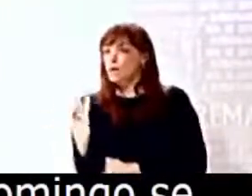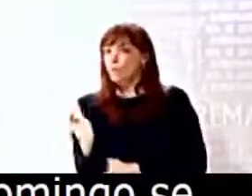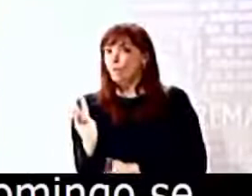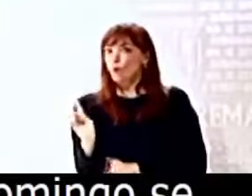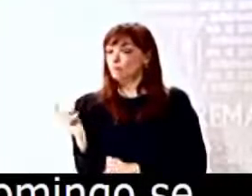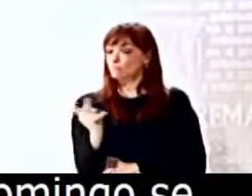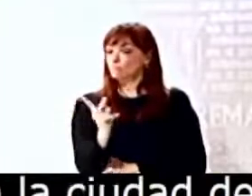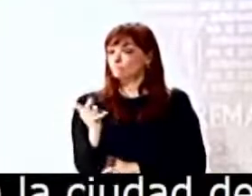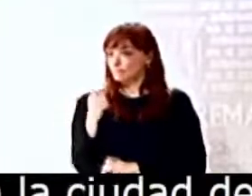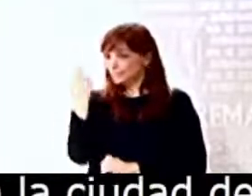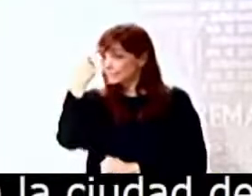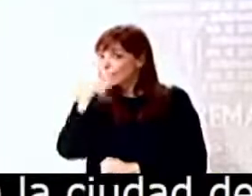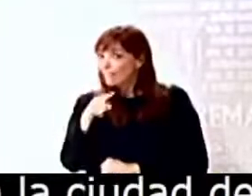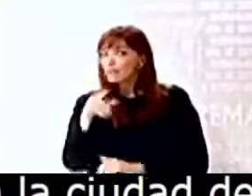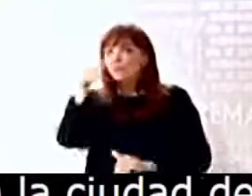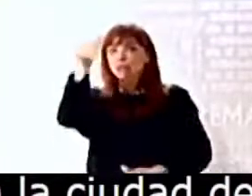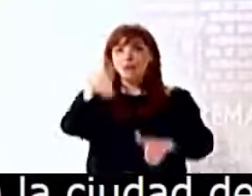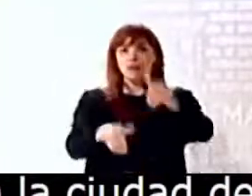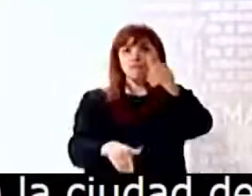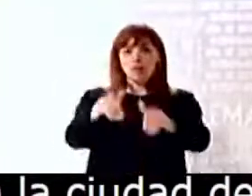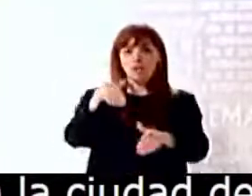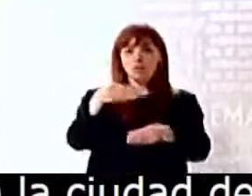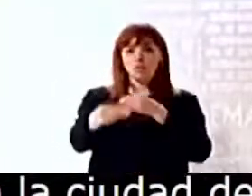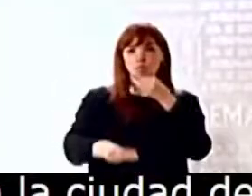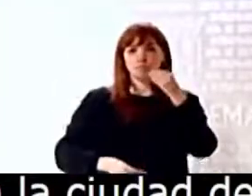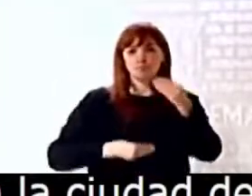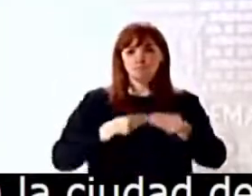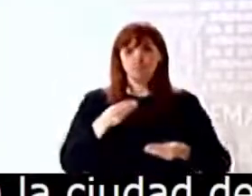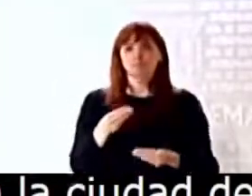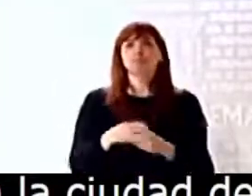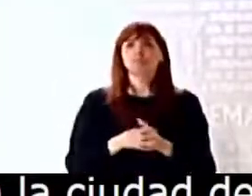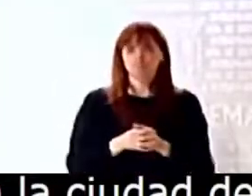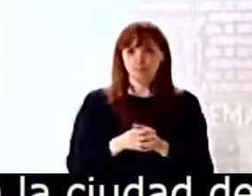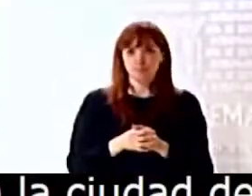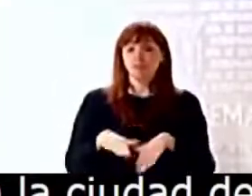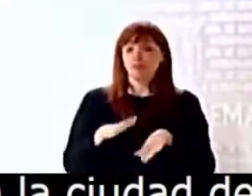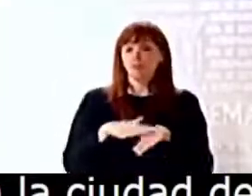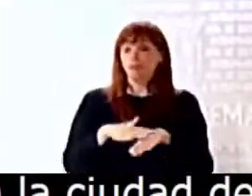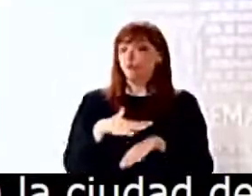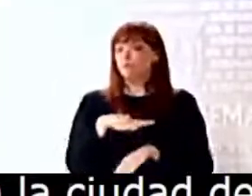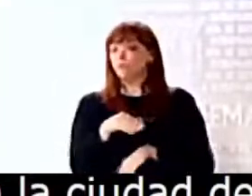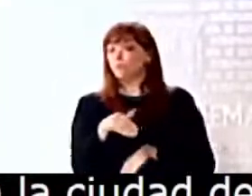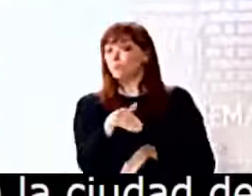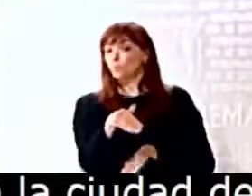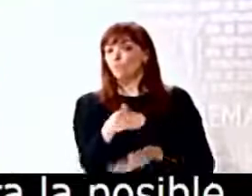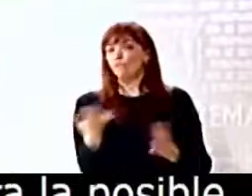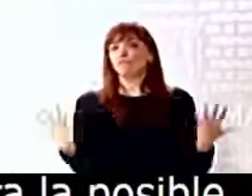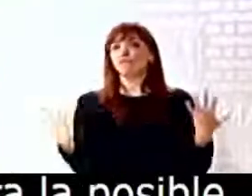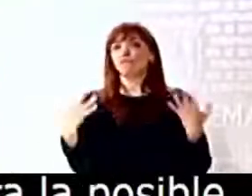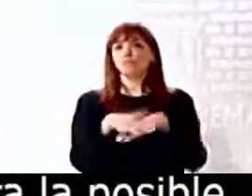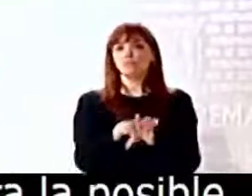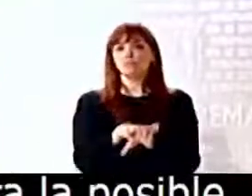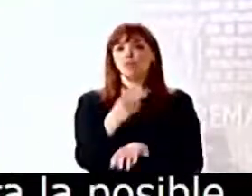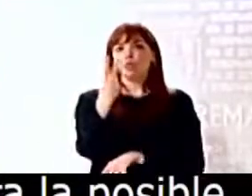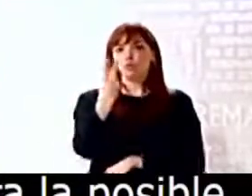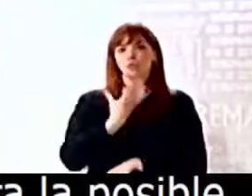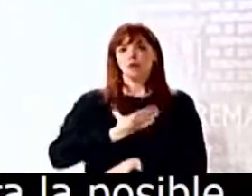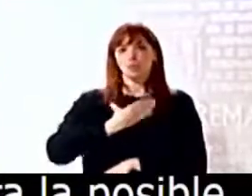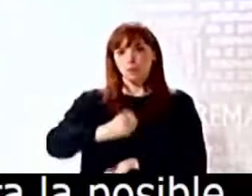la Serena un referéndum para la posible fusión de los dos